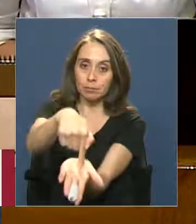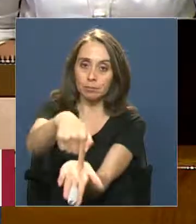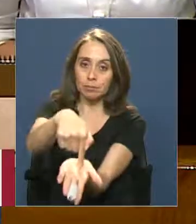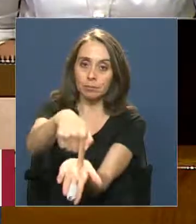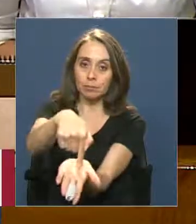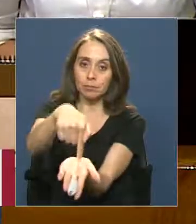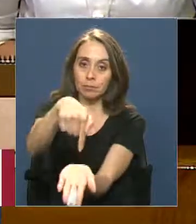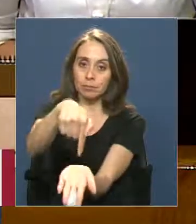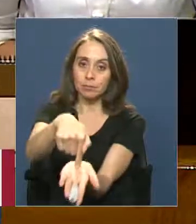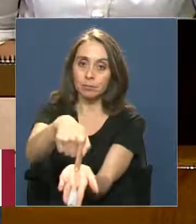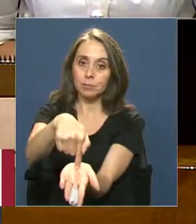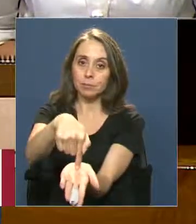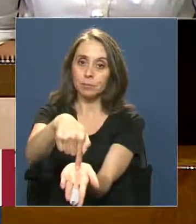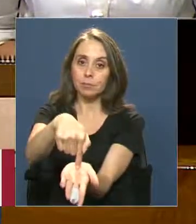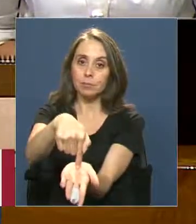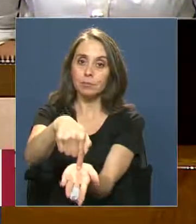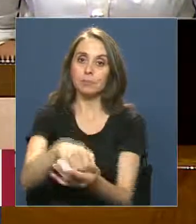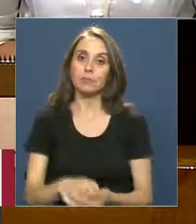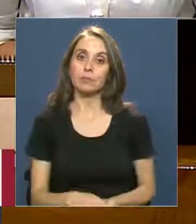En votación.